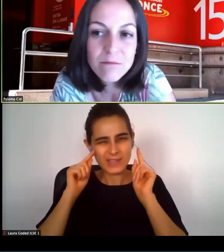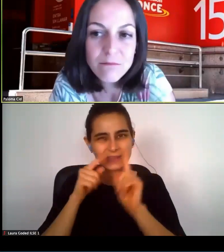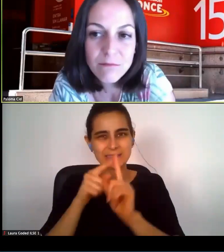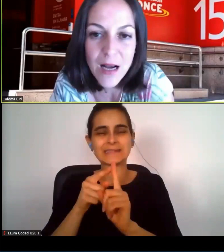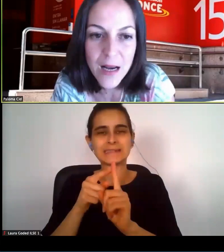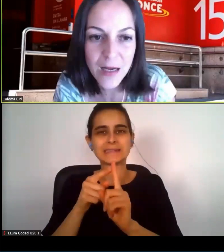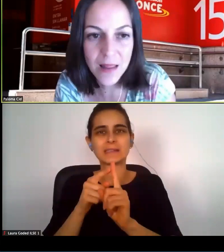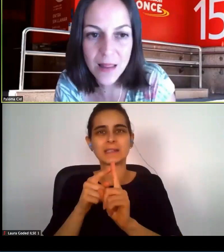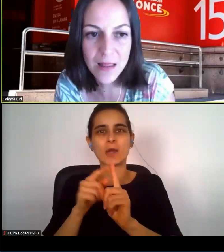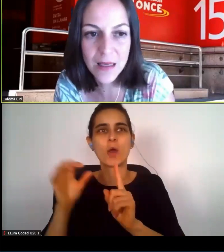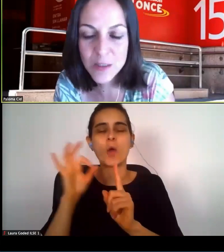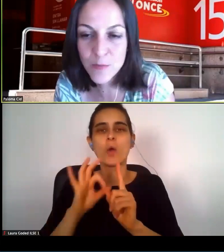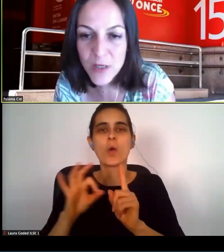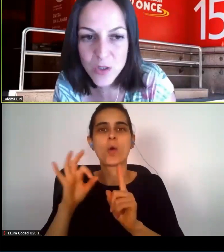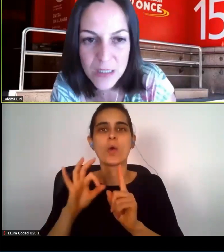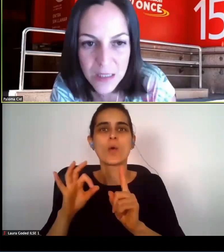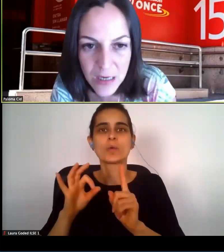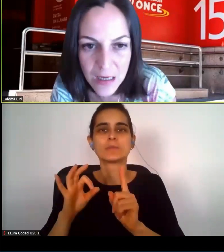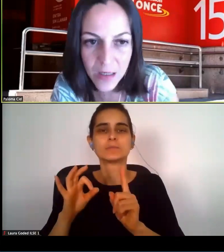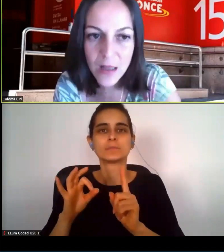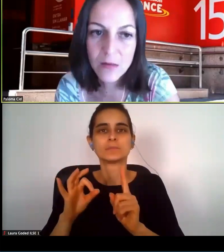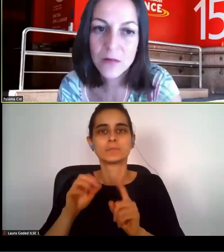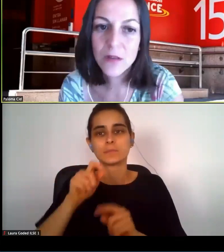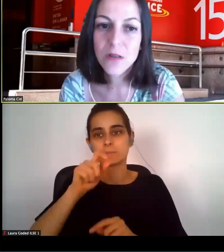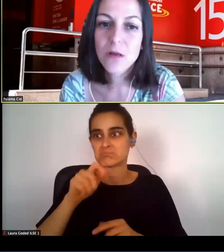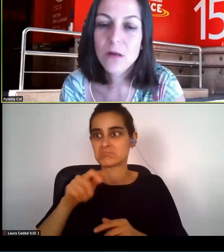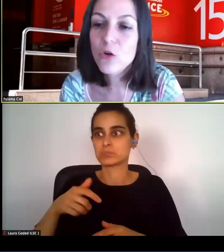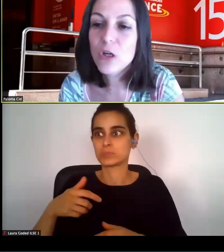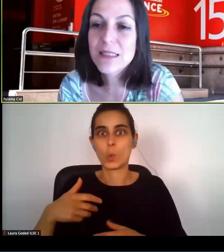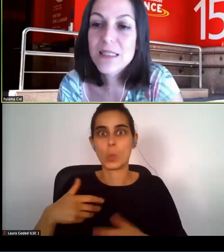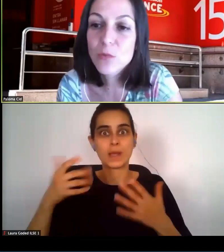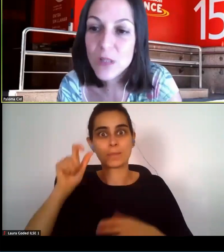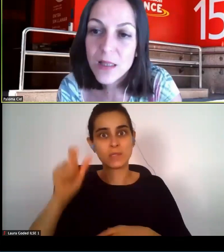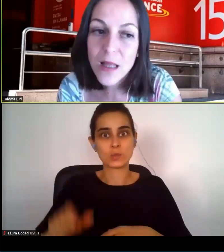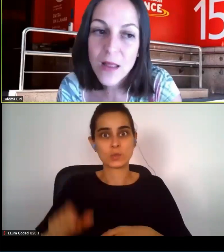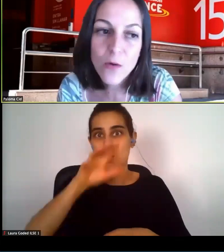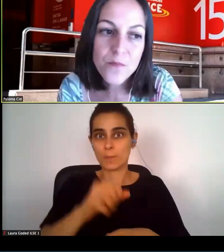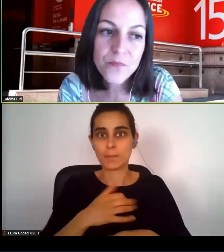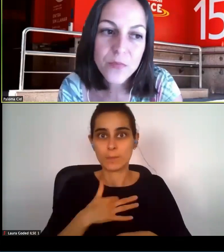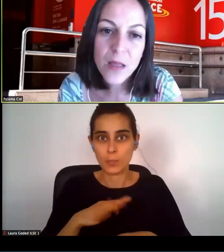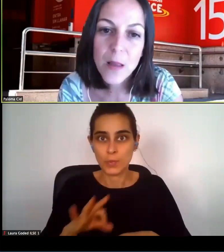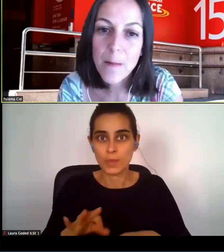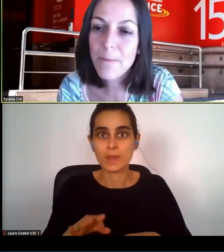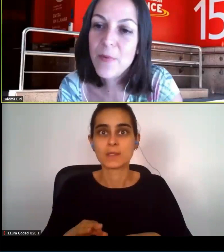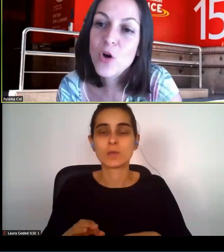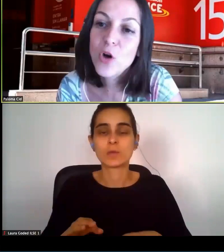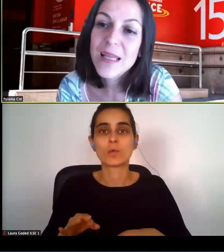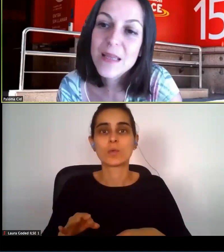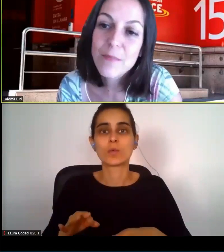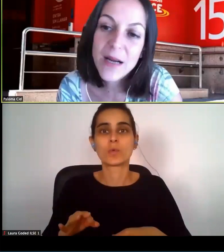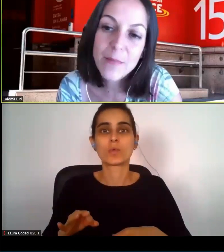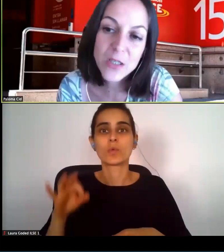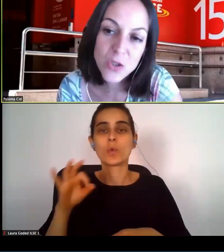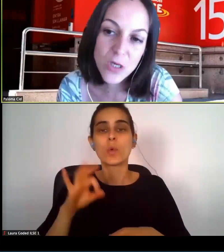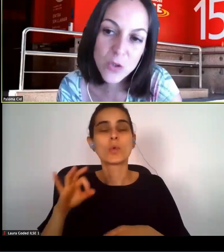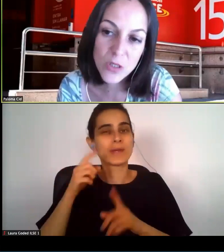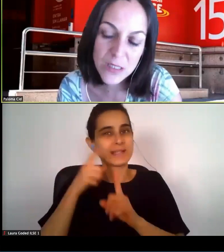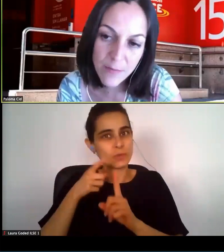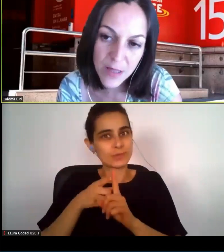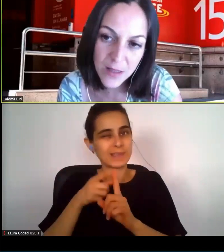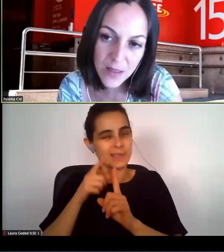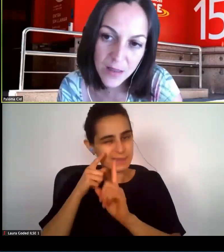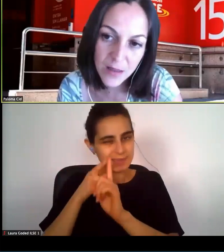esté al alcance de las personas en el mercado o que sea utilizado por y para personas